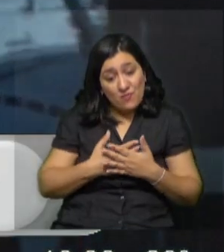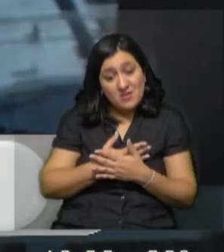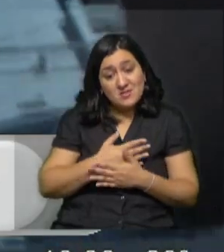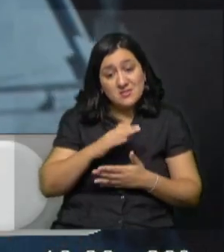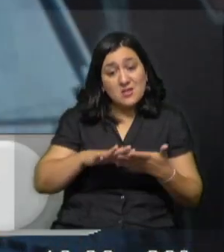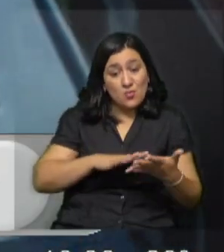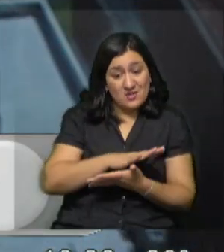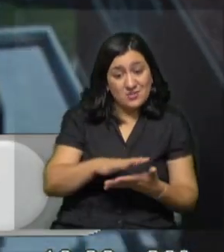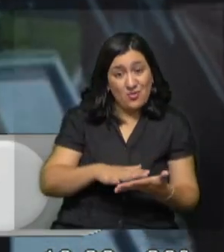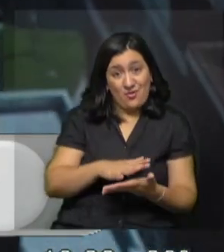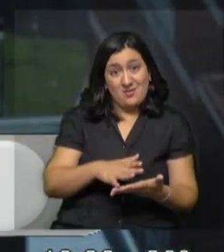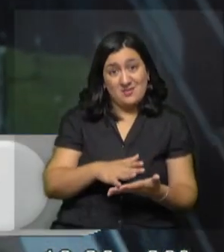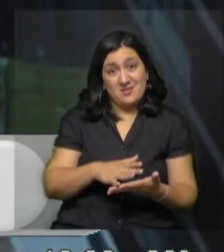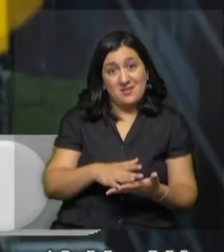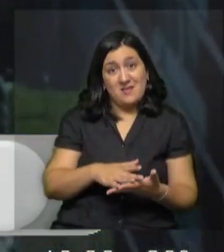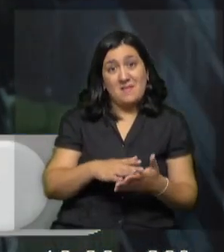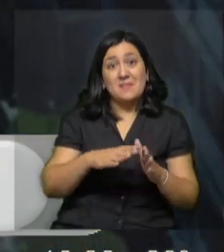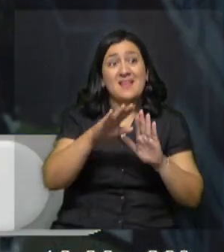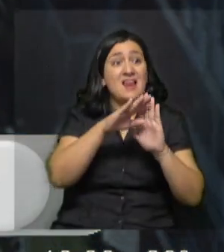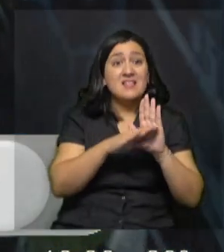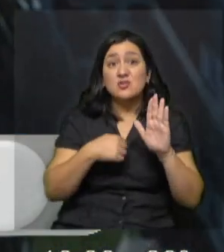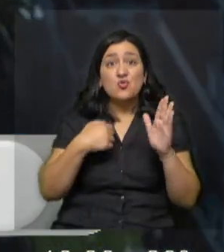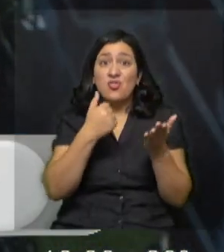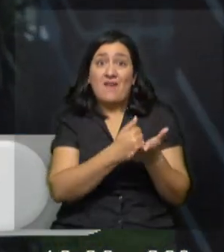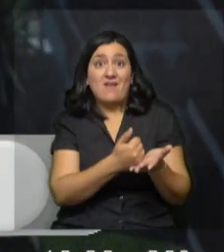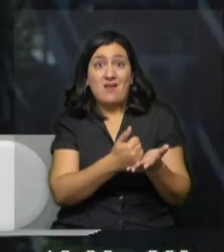generador de eso mismo. Entonces, como